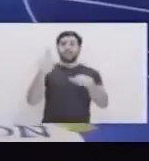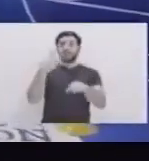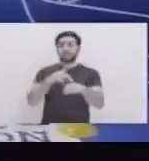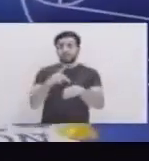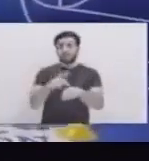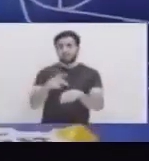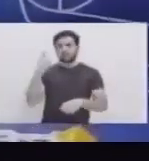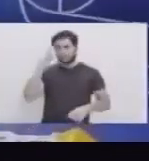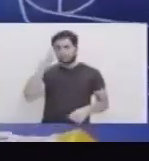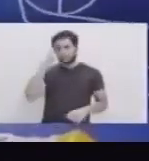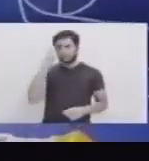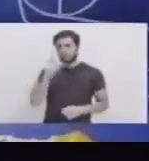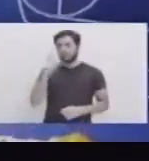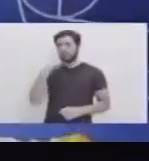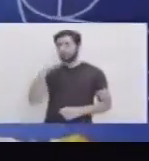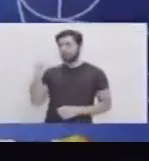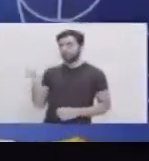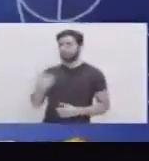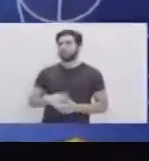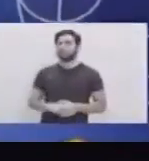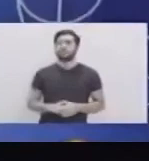paso con mi cuerda,